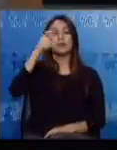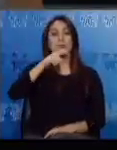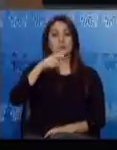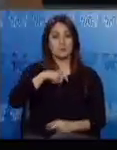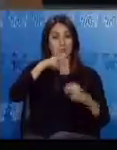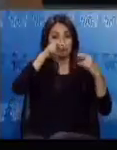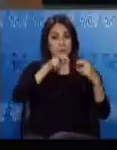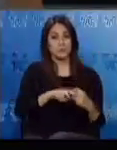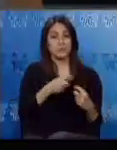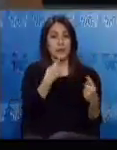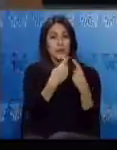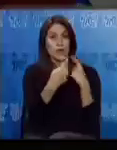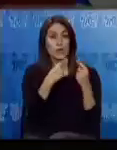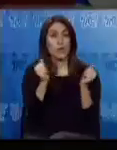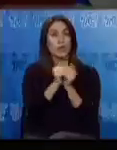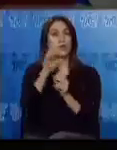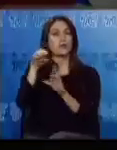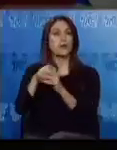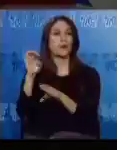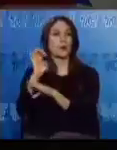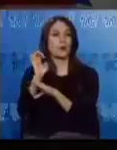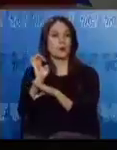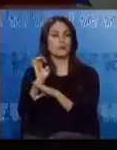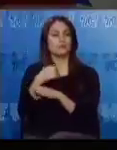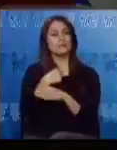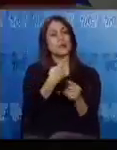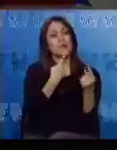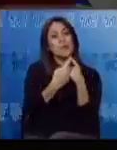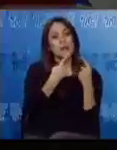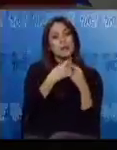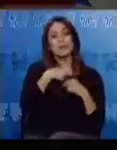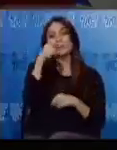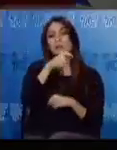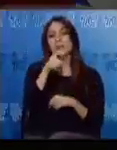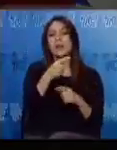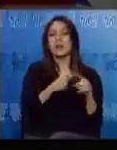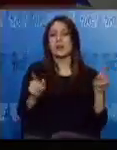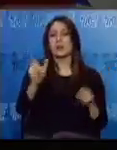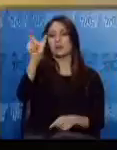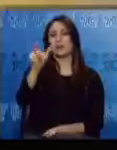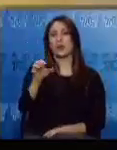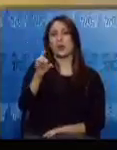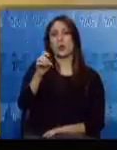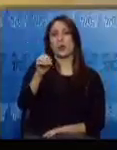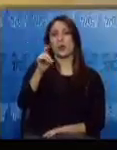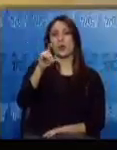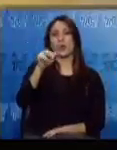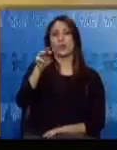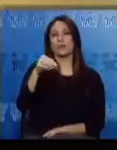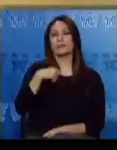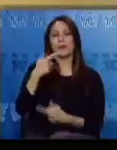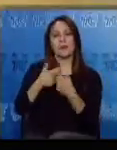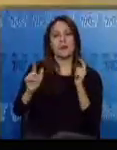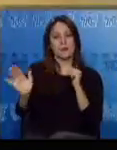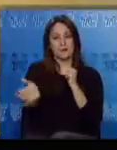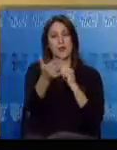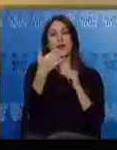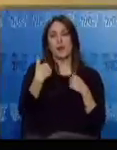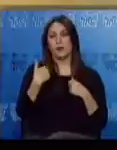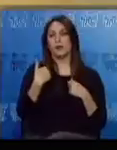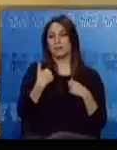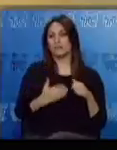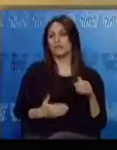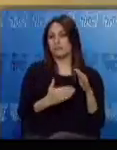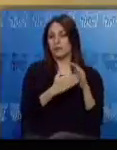a dialogar en Ecuador con los delegados del Ejército de Liberación Nacional es la libertad de Odín. Nos comprometimos